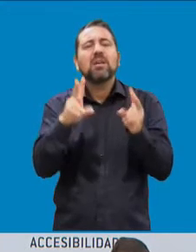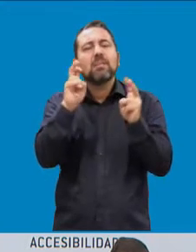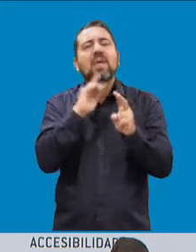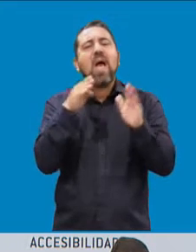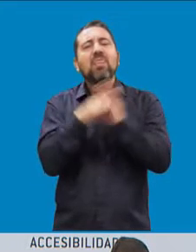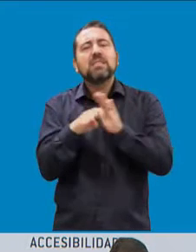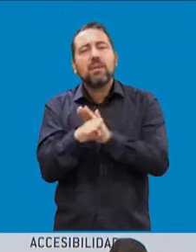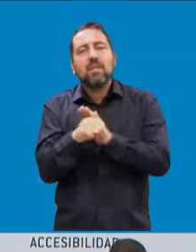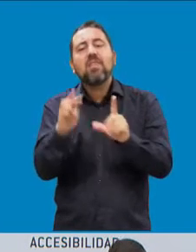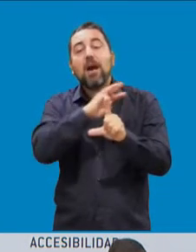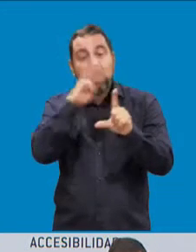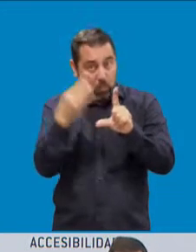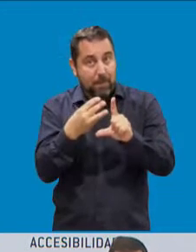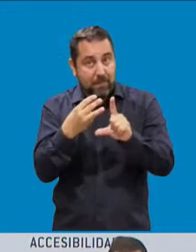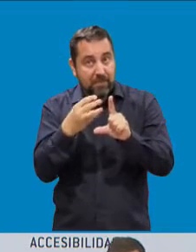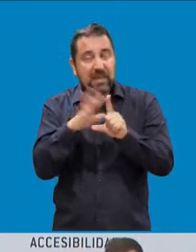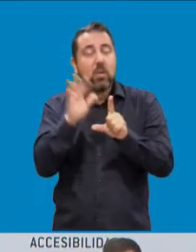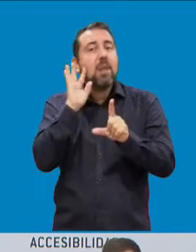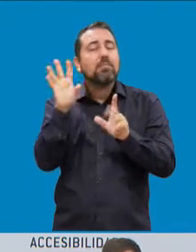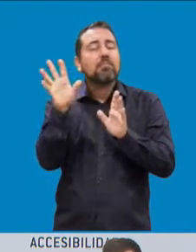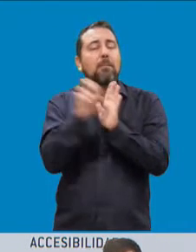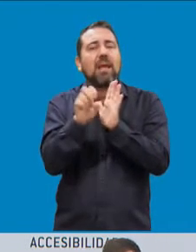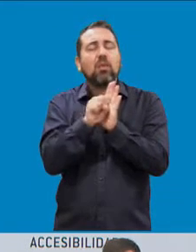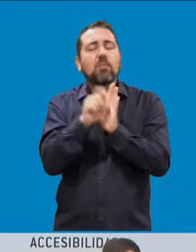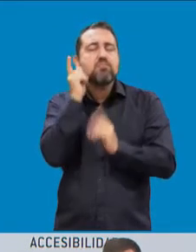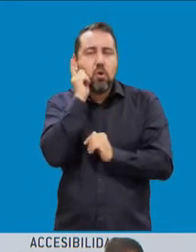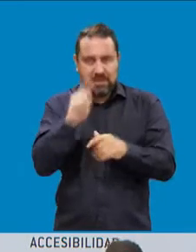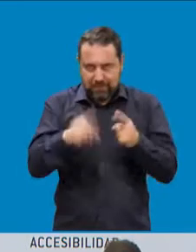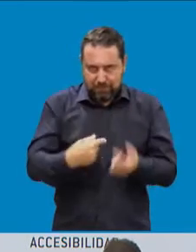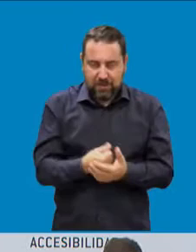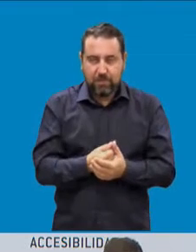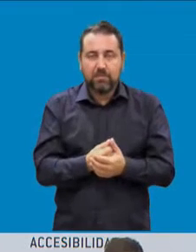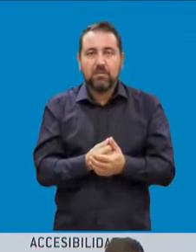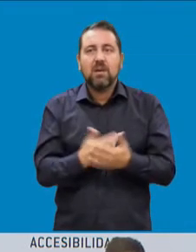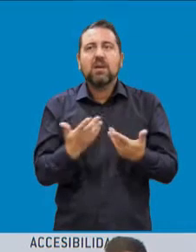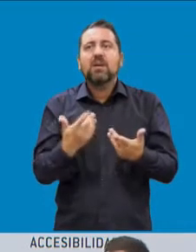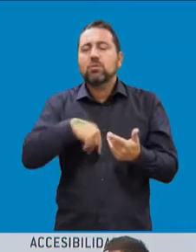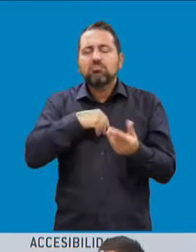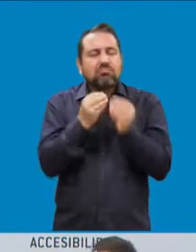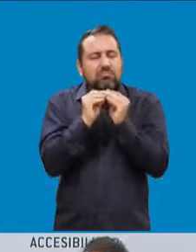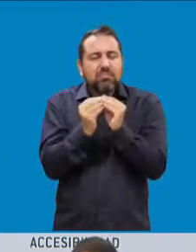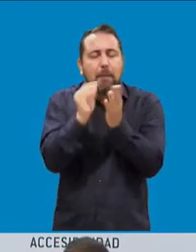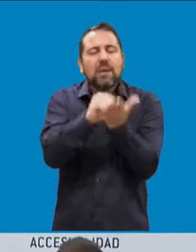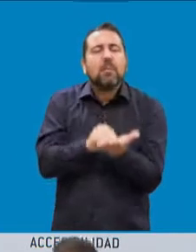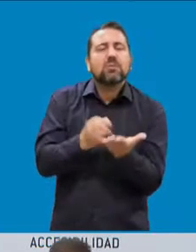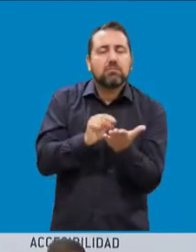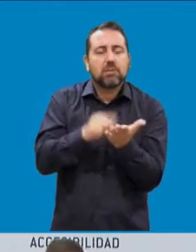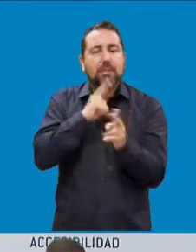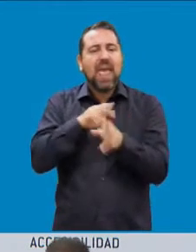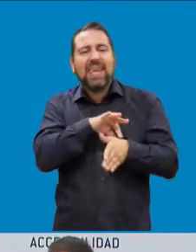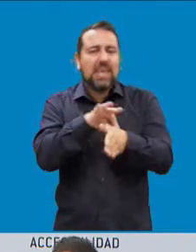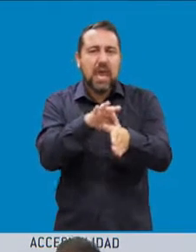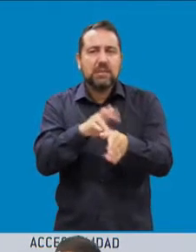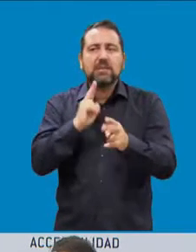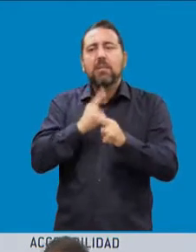año para el 2018 sobre accesibilidad web en aplicaciones móviles también. ¿Qué se